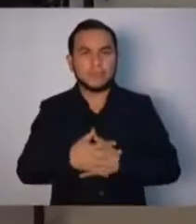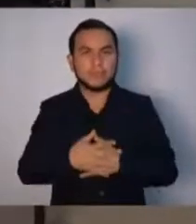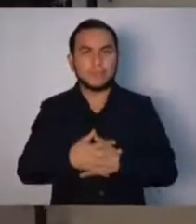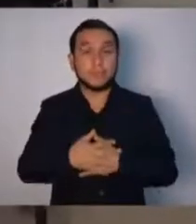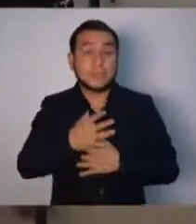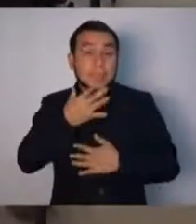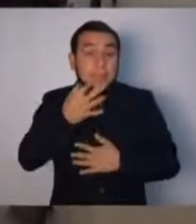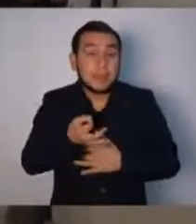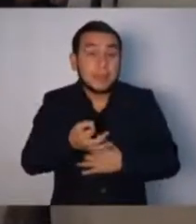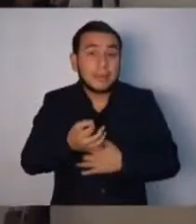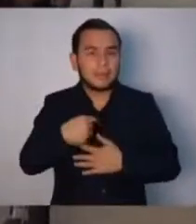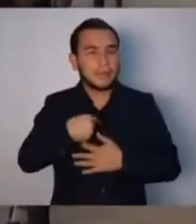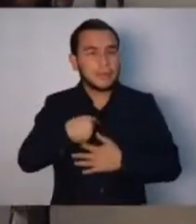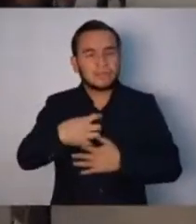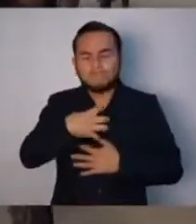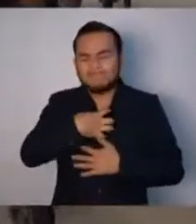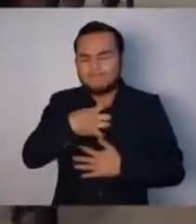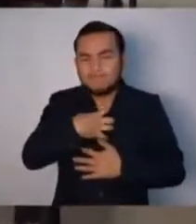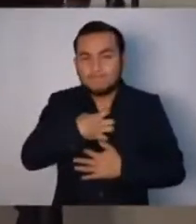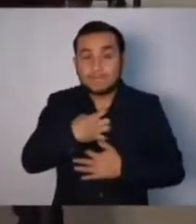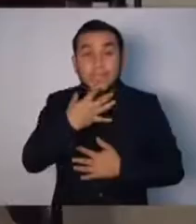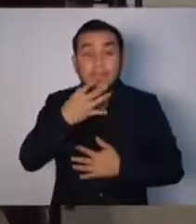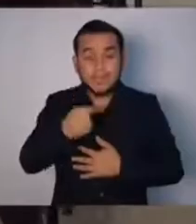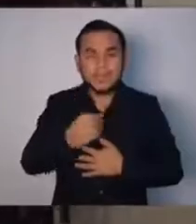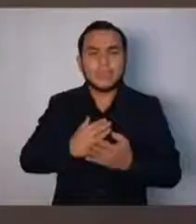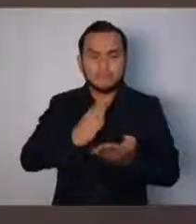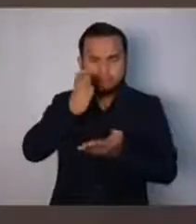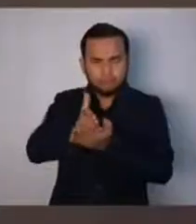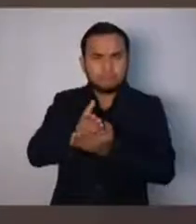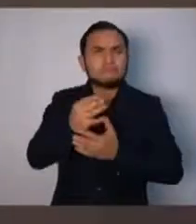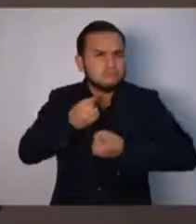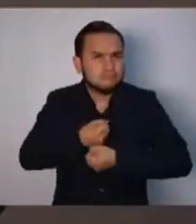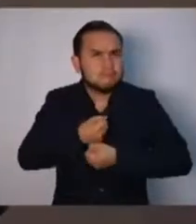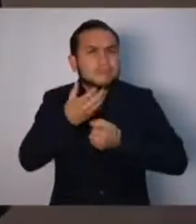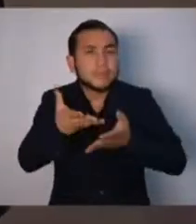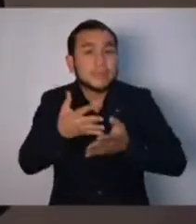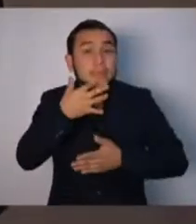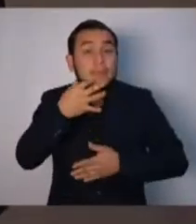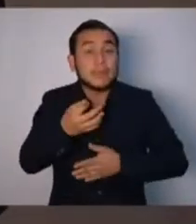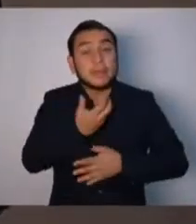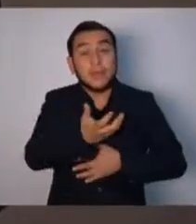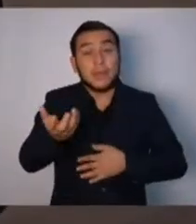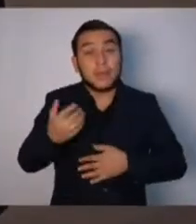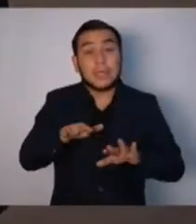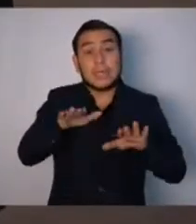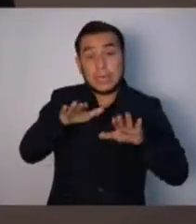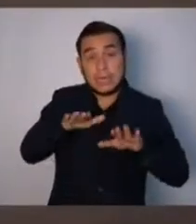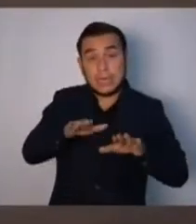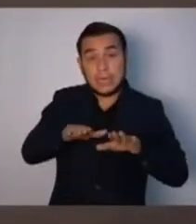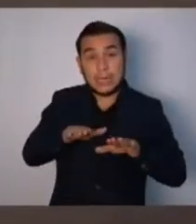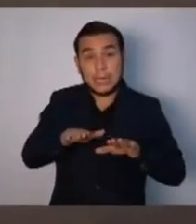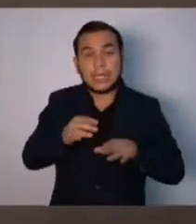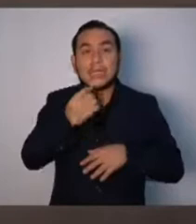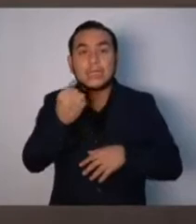pero hay algo que me molesta y quería venir a decir aquí aunque se me adelantaron un poquito y gracias por porque viene